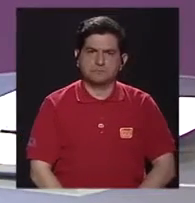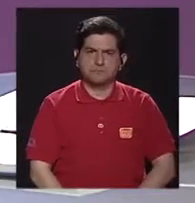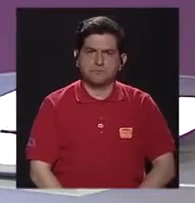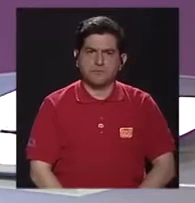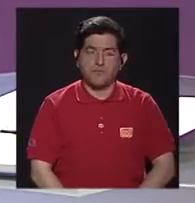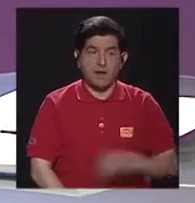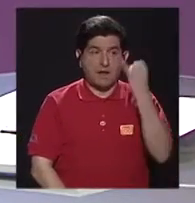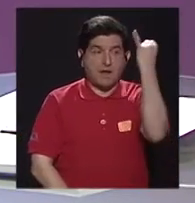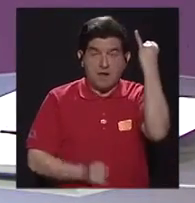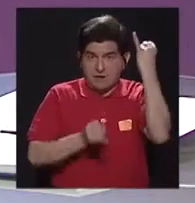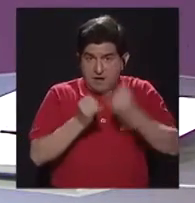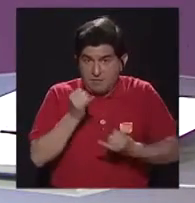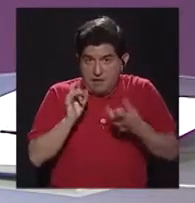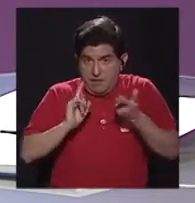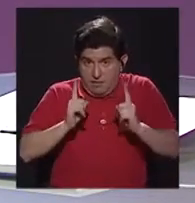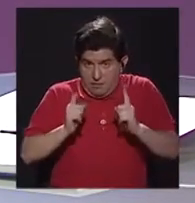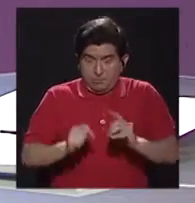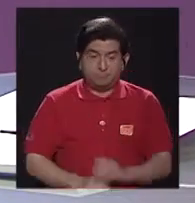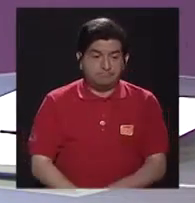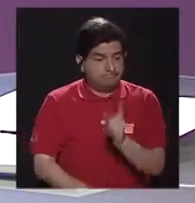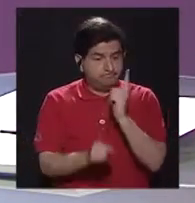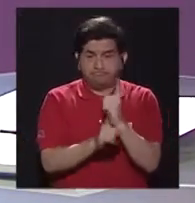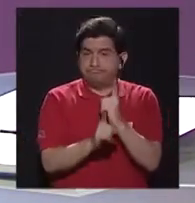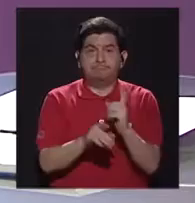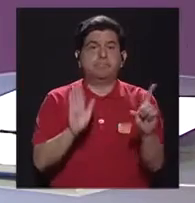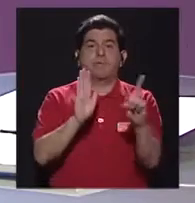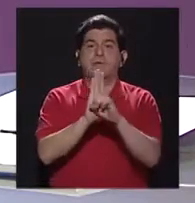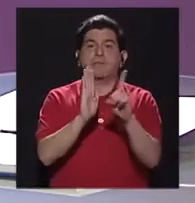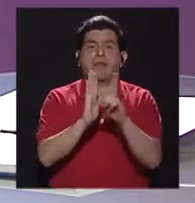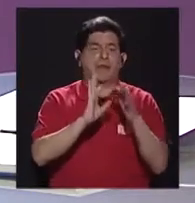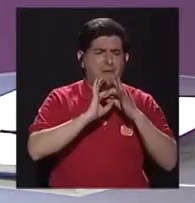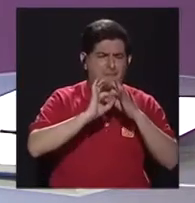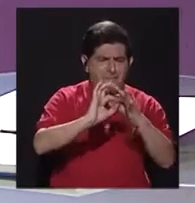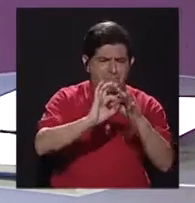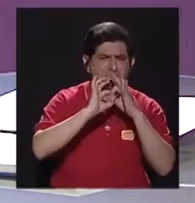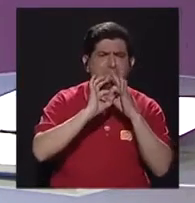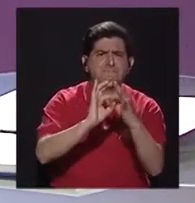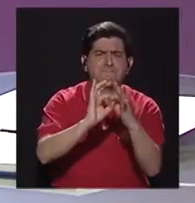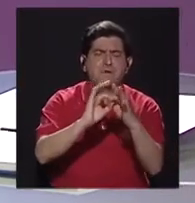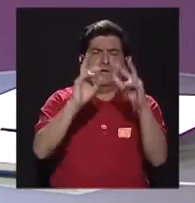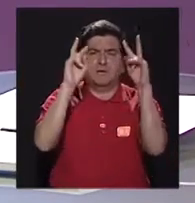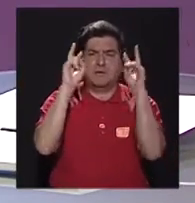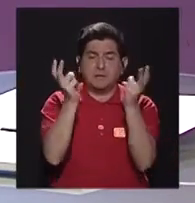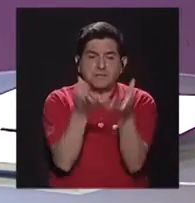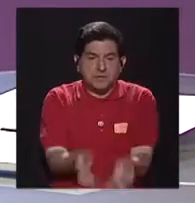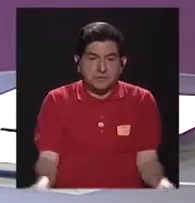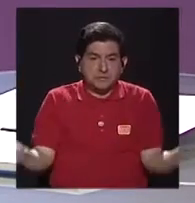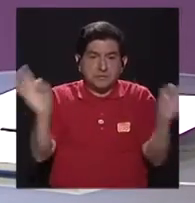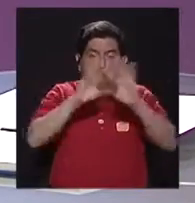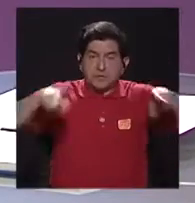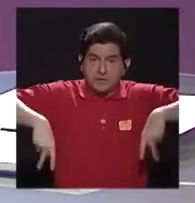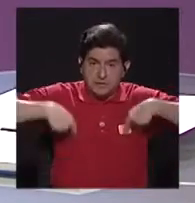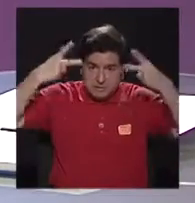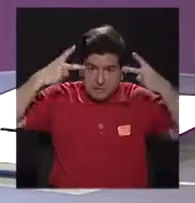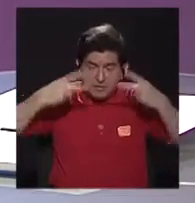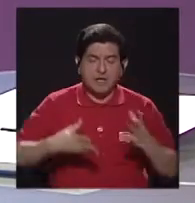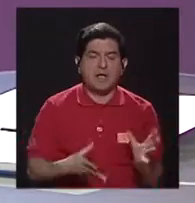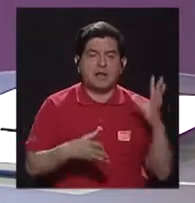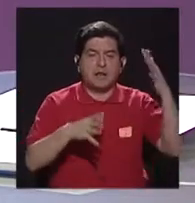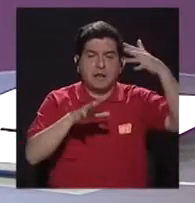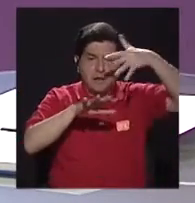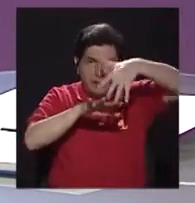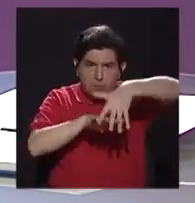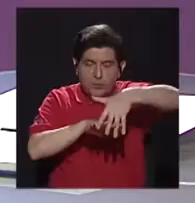La conclusión a la que hay que llegar es que efectivamente es un derecho que está íntimamente conectado con temas vitales y que se integra a